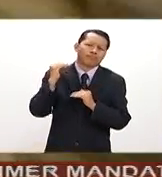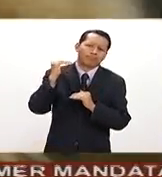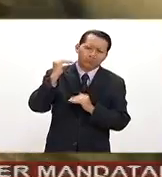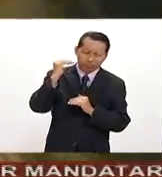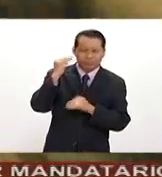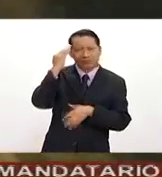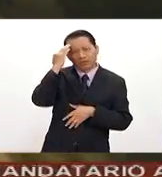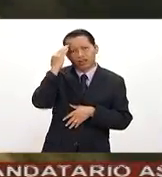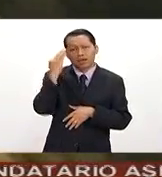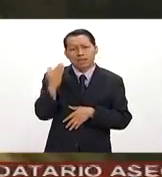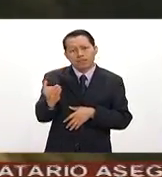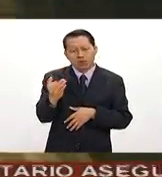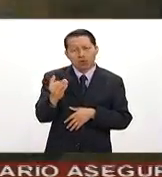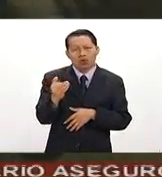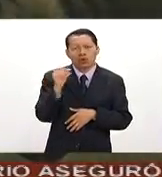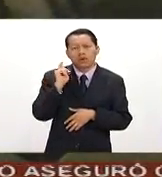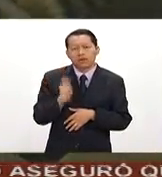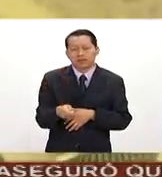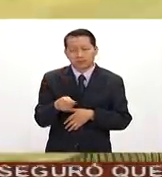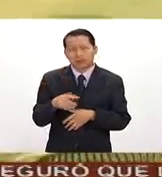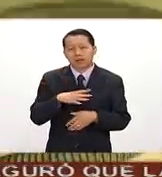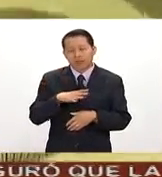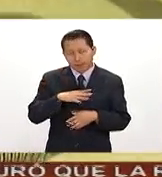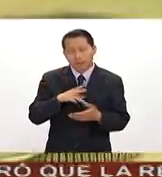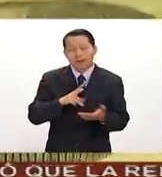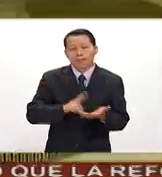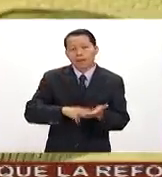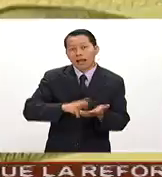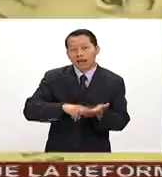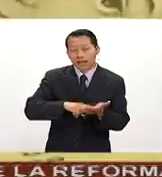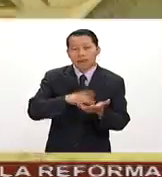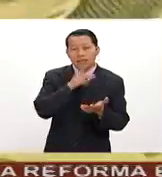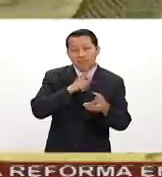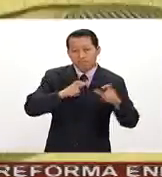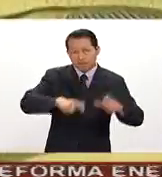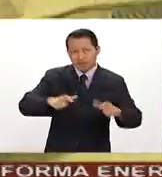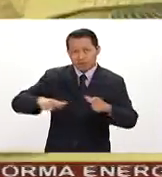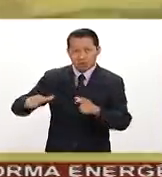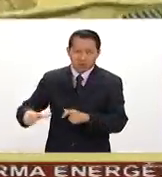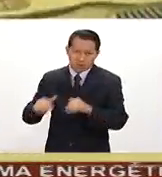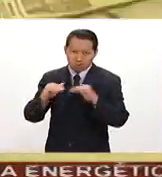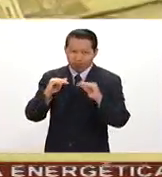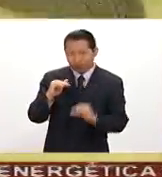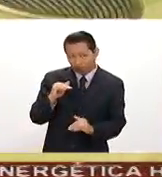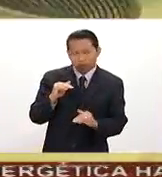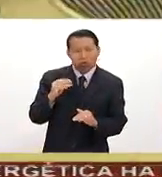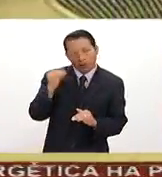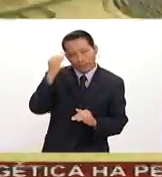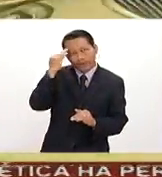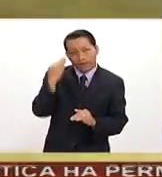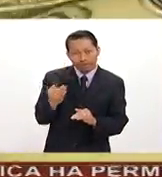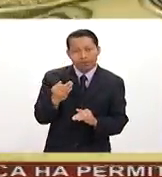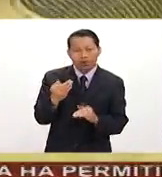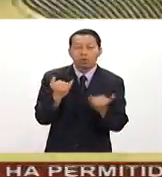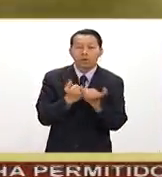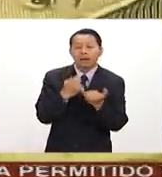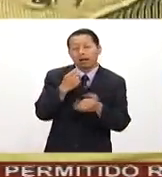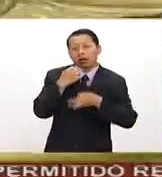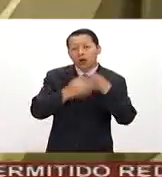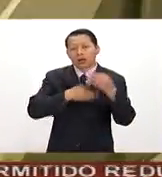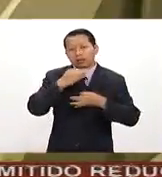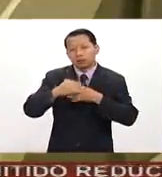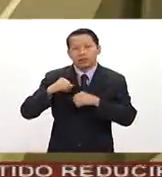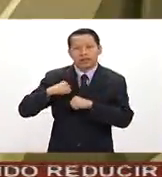mucho tiempo, lo que quiere decir que el precio del petróleo seguirá bajo por mucho tiempo. Estas fueron las noticias que dio la